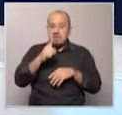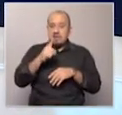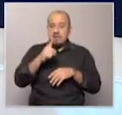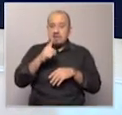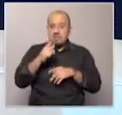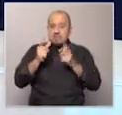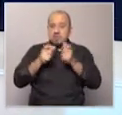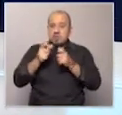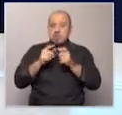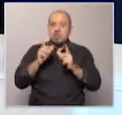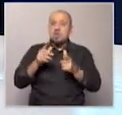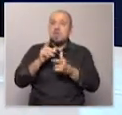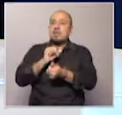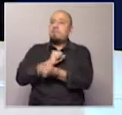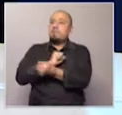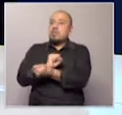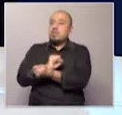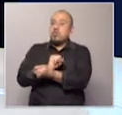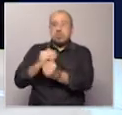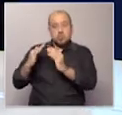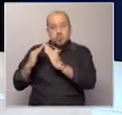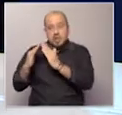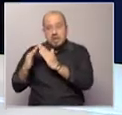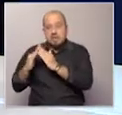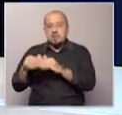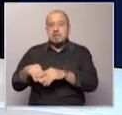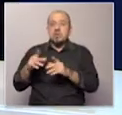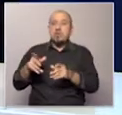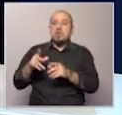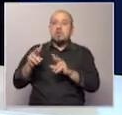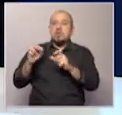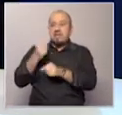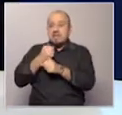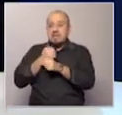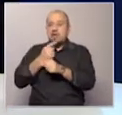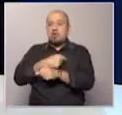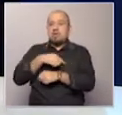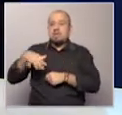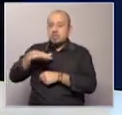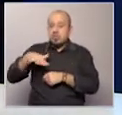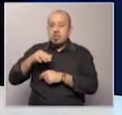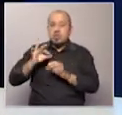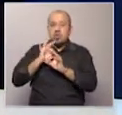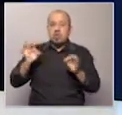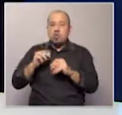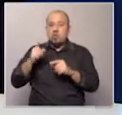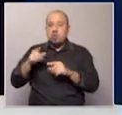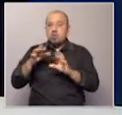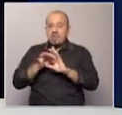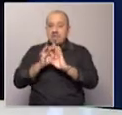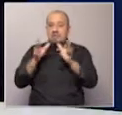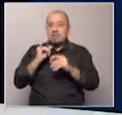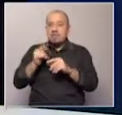personas están con prisión domiciliaria con tareas comunitarias por cumplimiento de faltas o con libertad vigilada por ejemplo